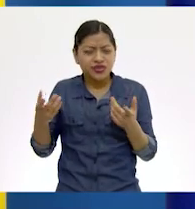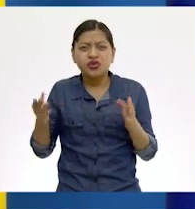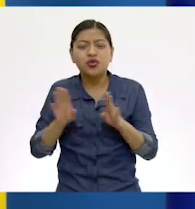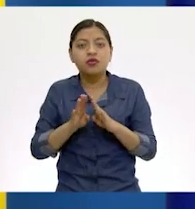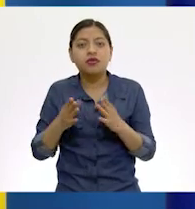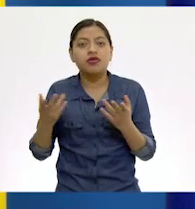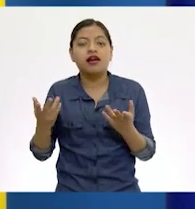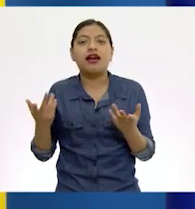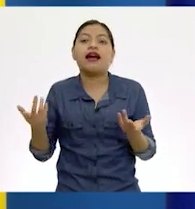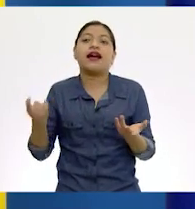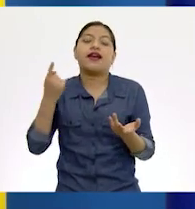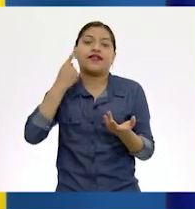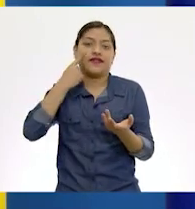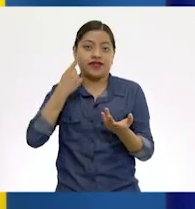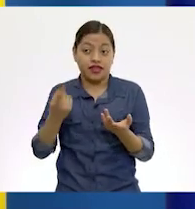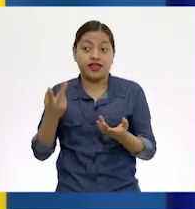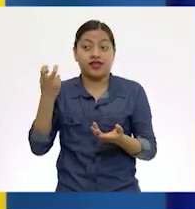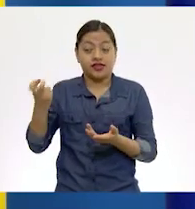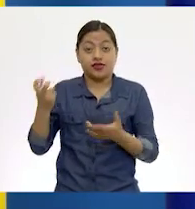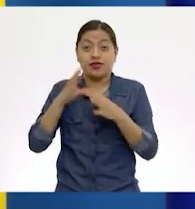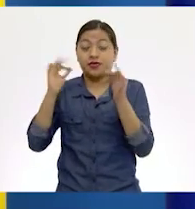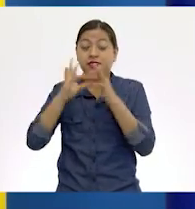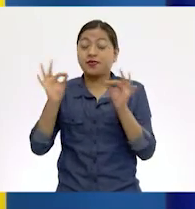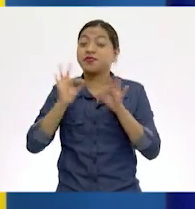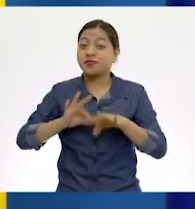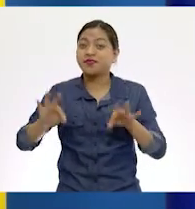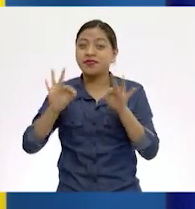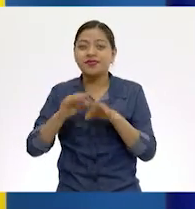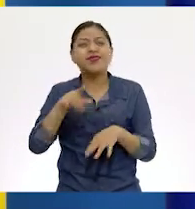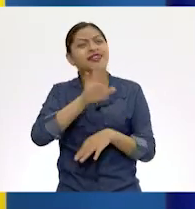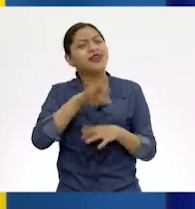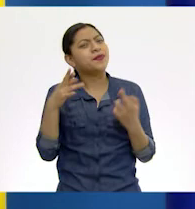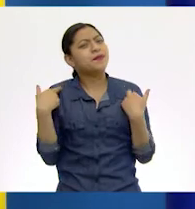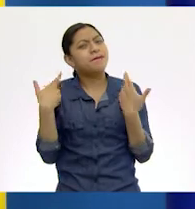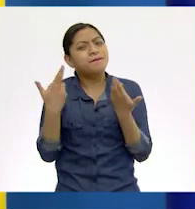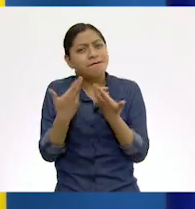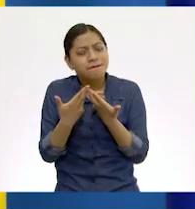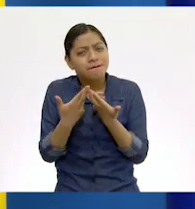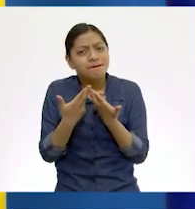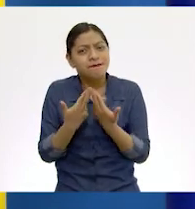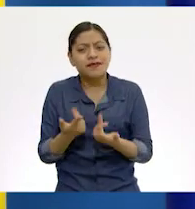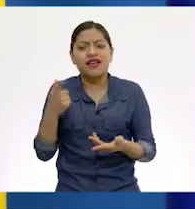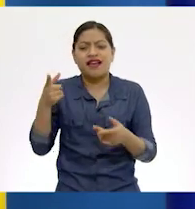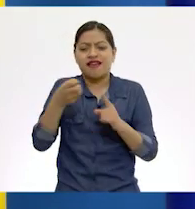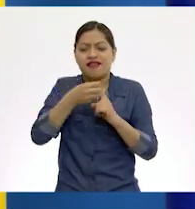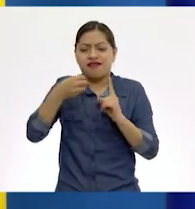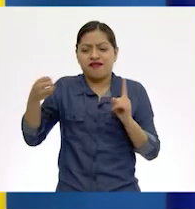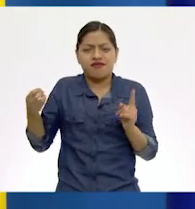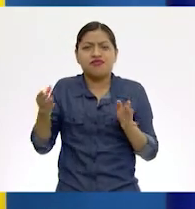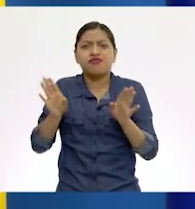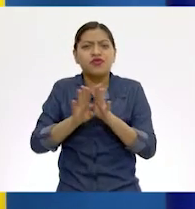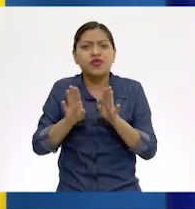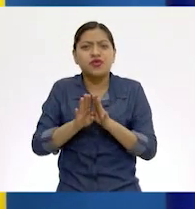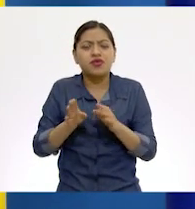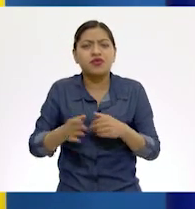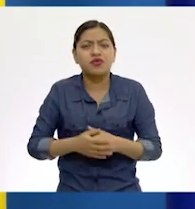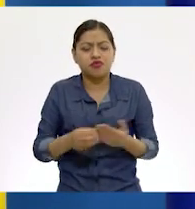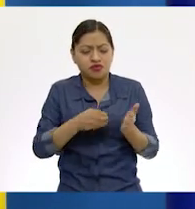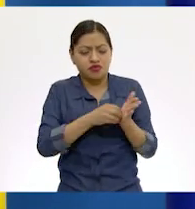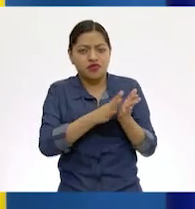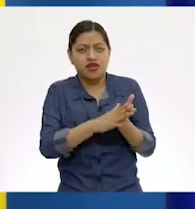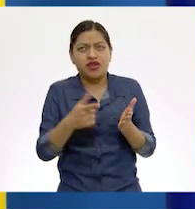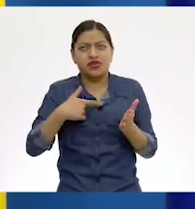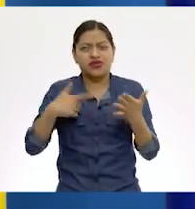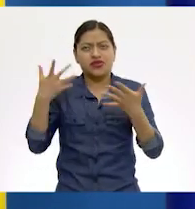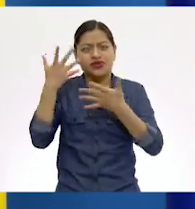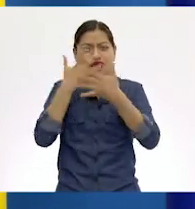Muy buen punto. En ese caso, maestro, ¿en cuál referencia van? Yo ya, la verdad, como que me estoy